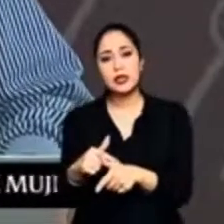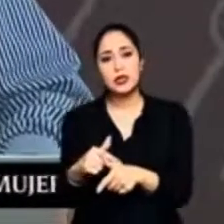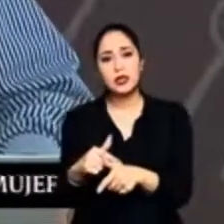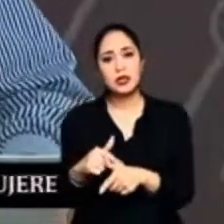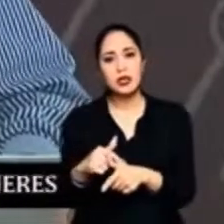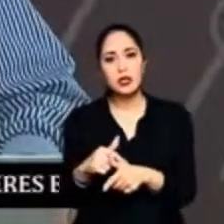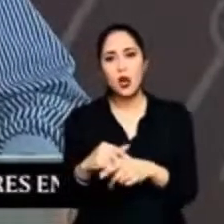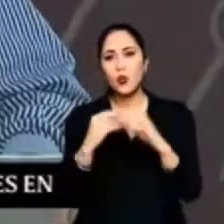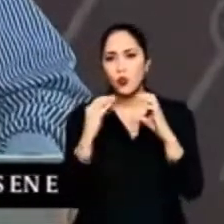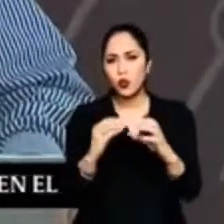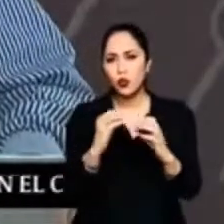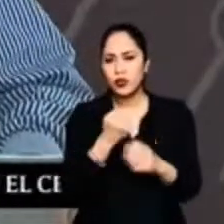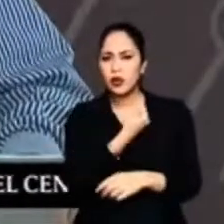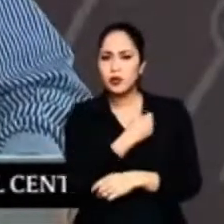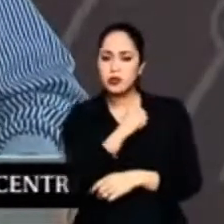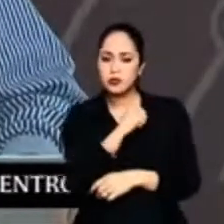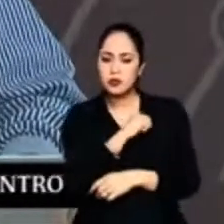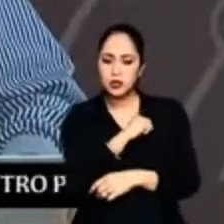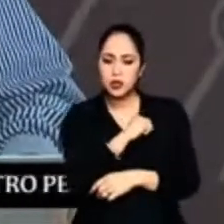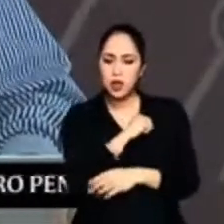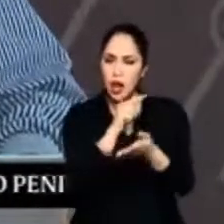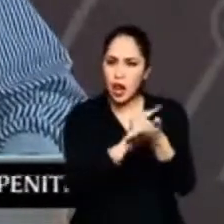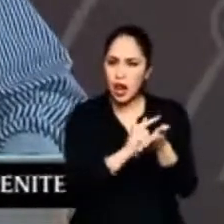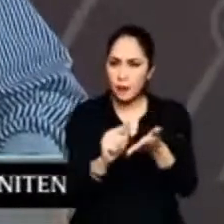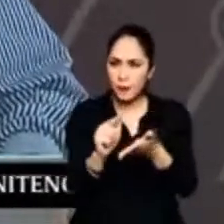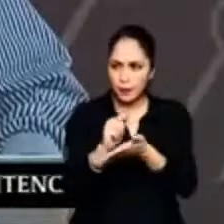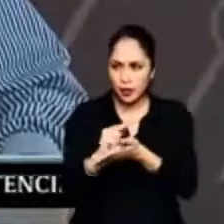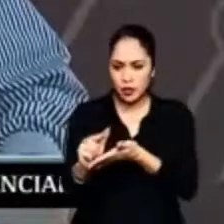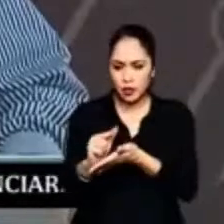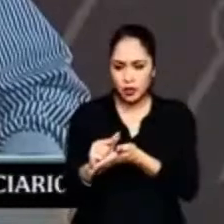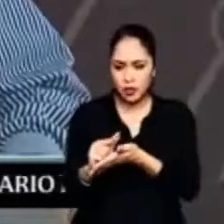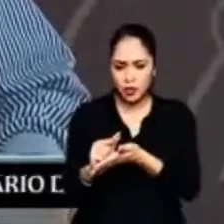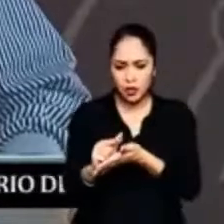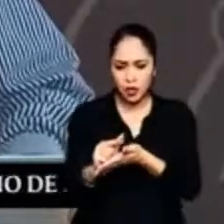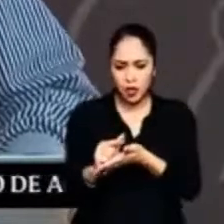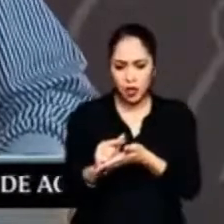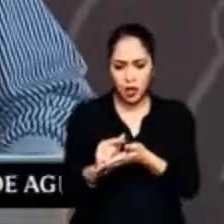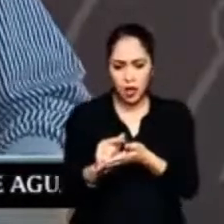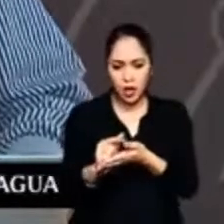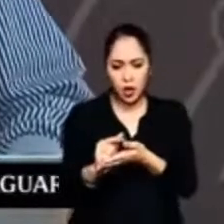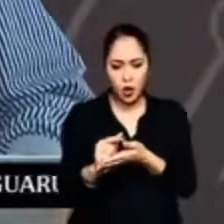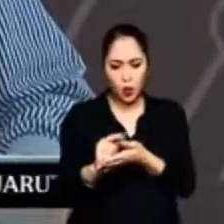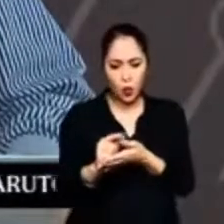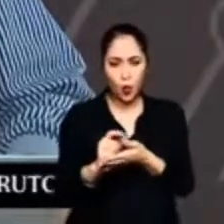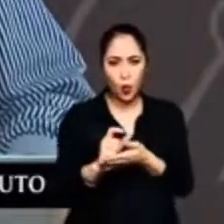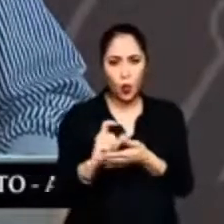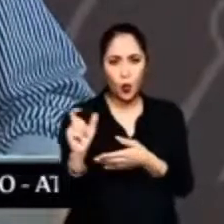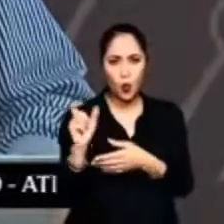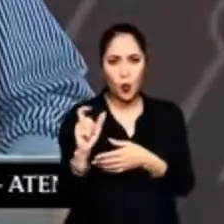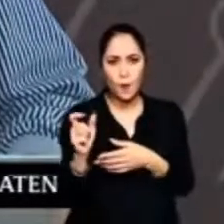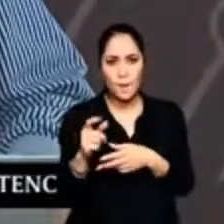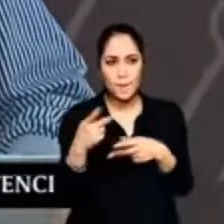sanitario quizá hay que hacerlo en esos lugares donde se controla, donde hay mucha, como son las escuelas,